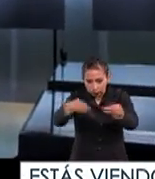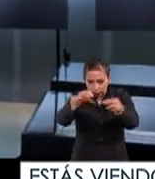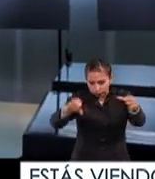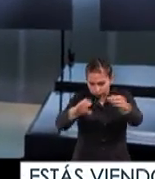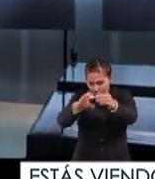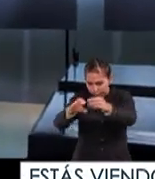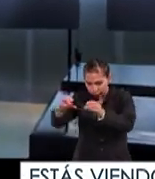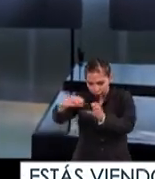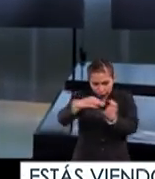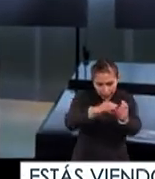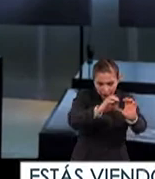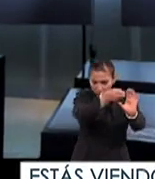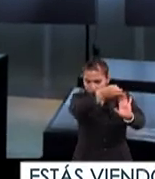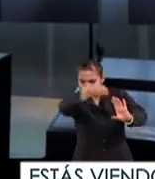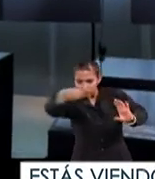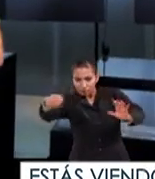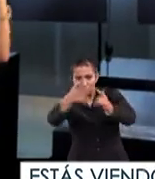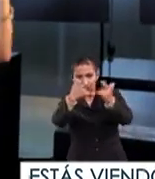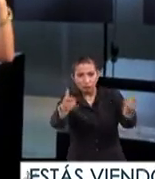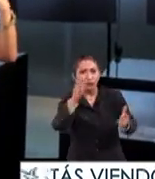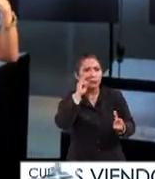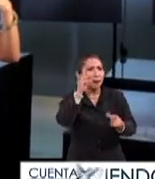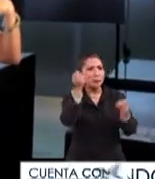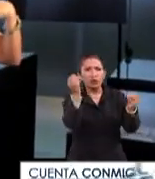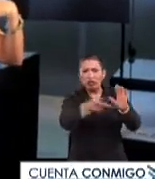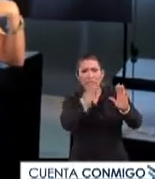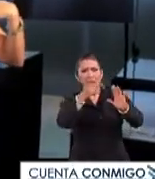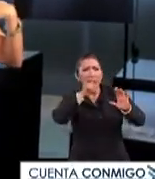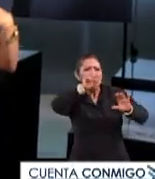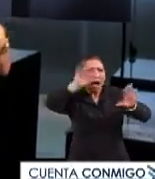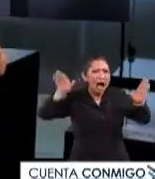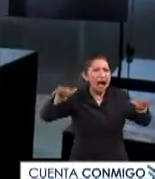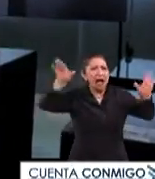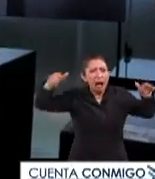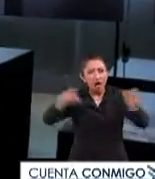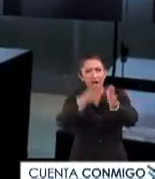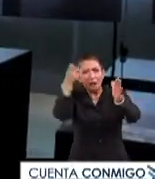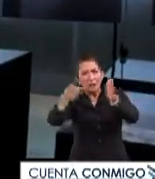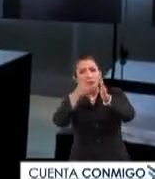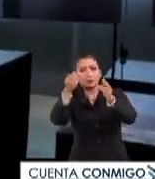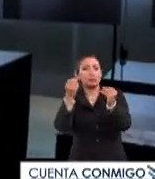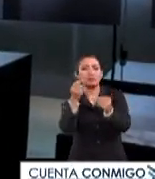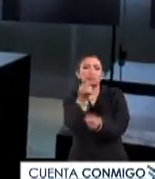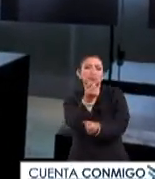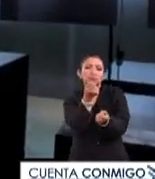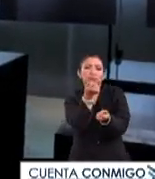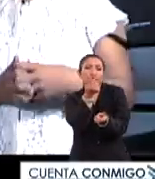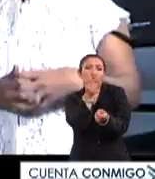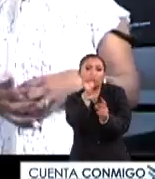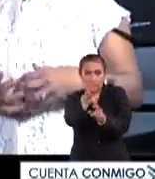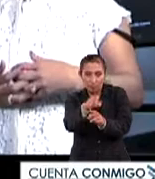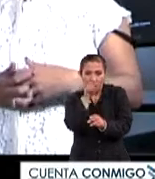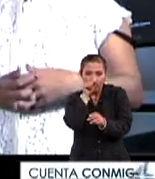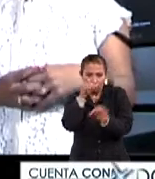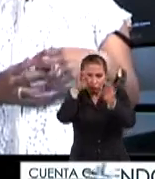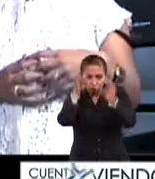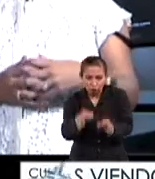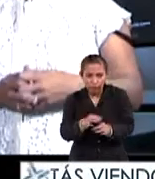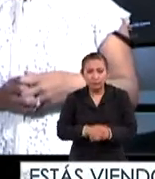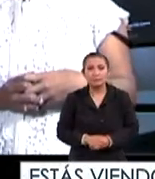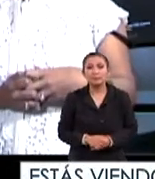superponían. Exacto. Entonces por eso tú puedes ver cientos y cientos de pájaros, aunque en realidad pues no eran tantos, porque sí usaron pájaros reales.